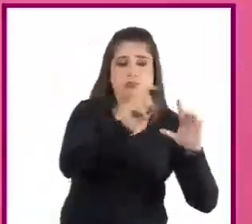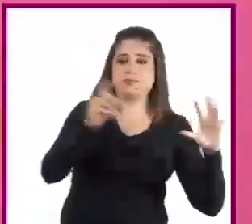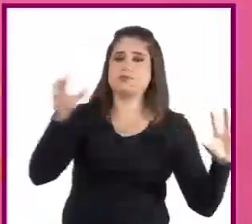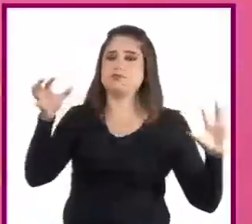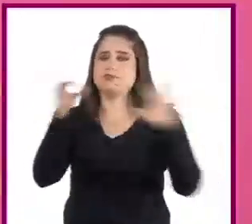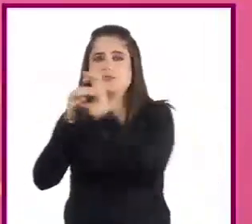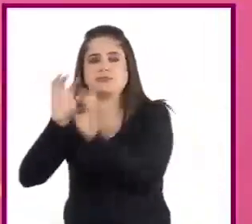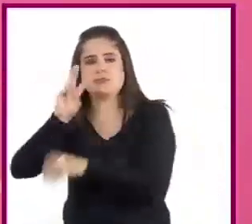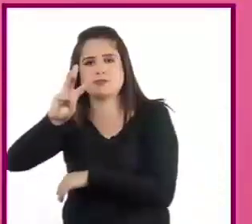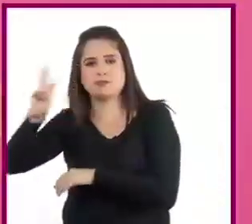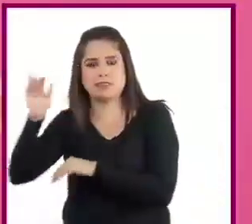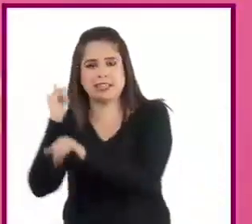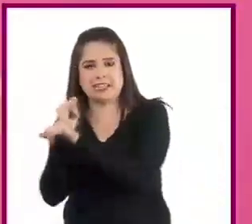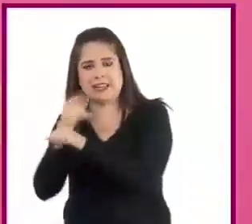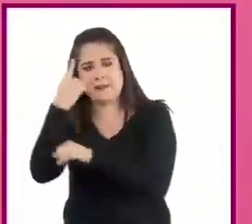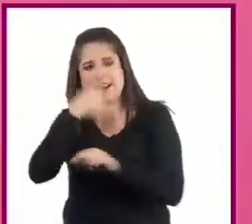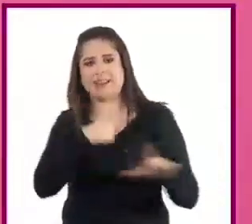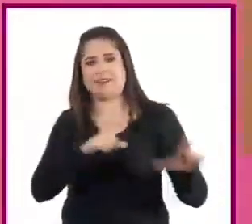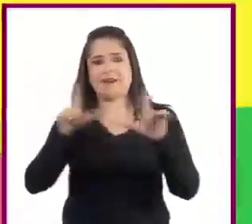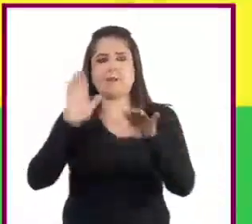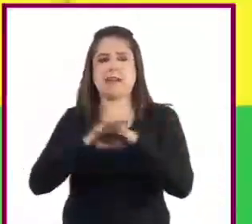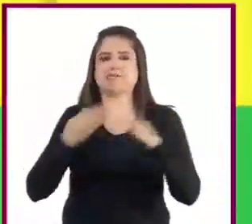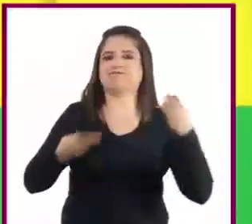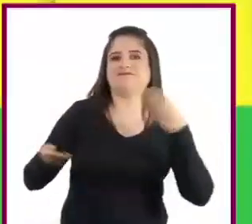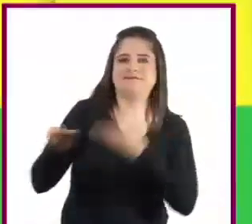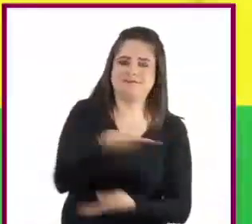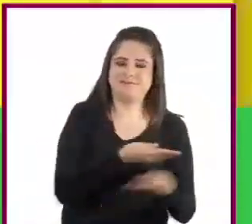que permite hacer nuestra presentación más interactiva.